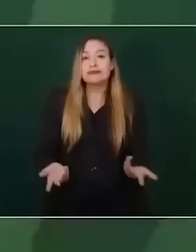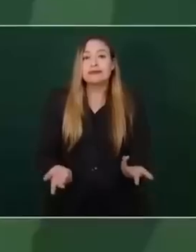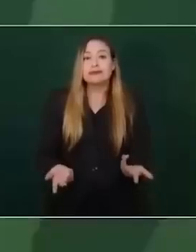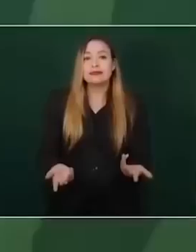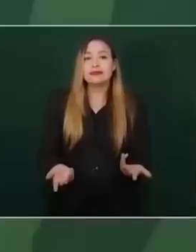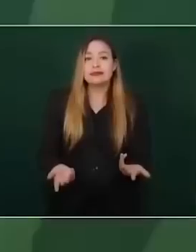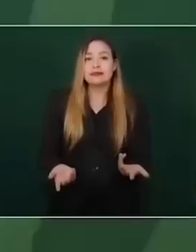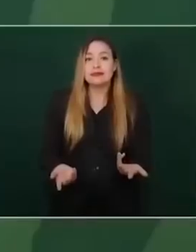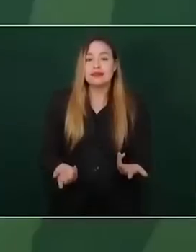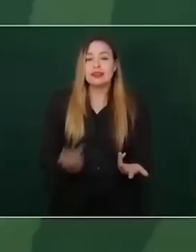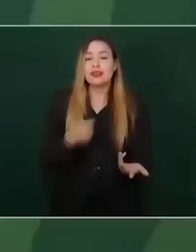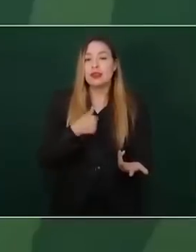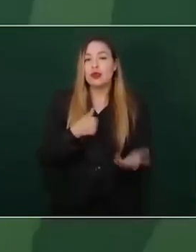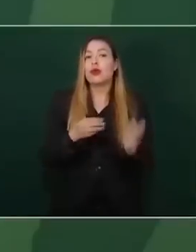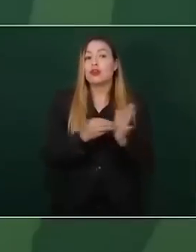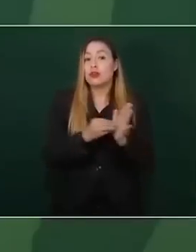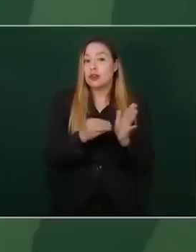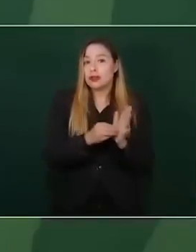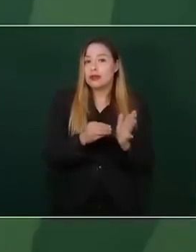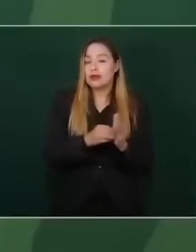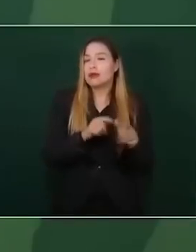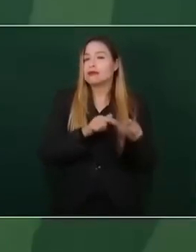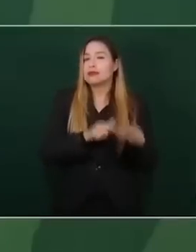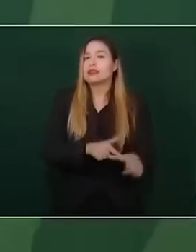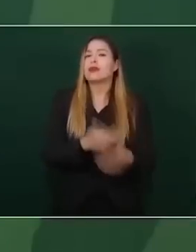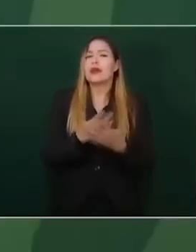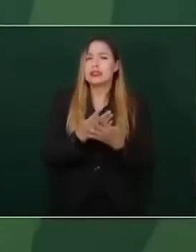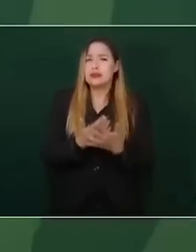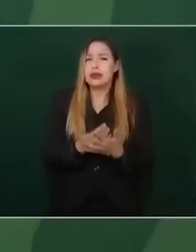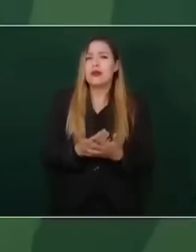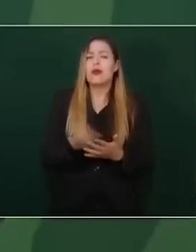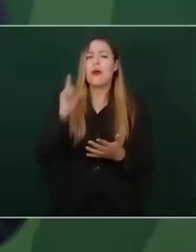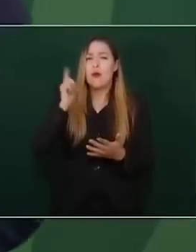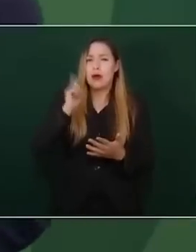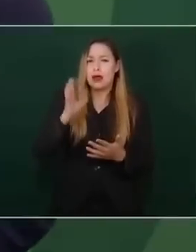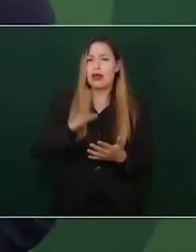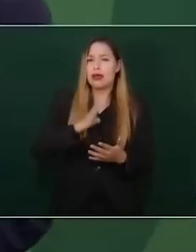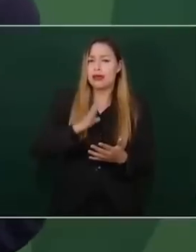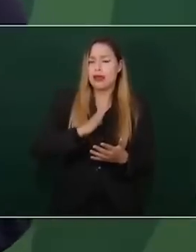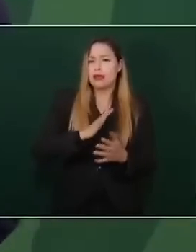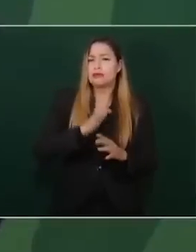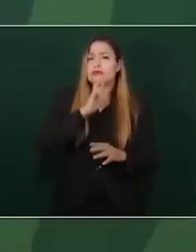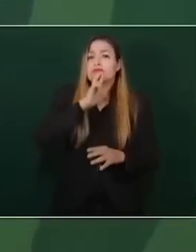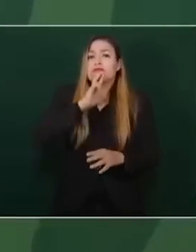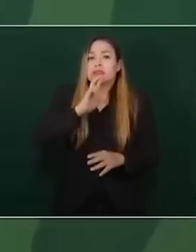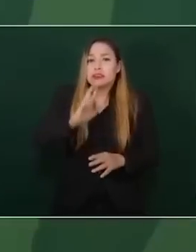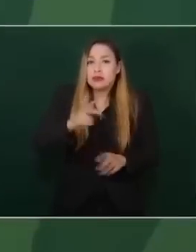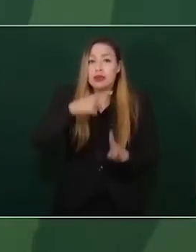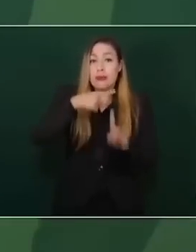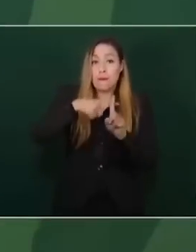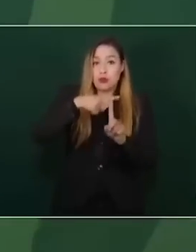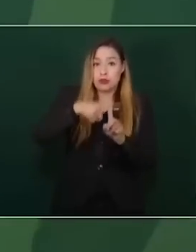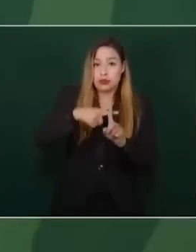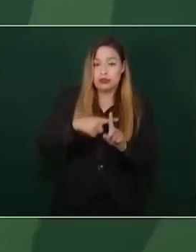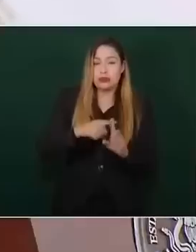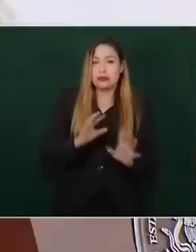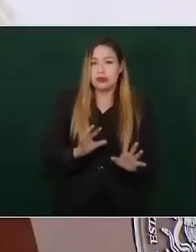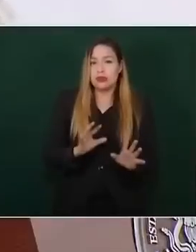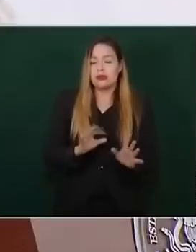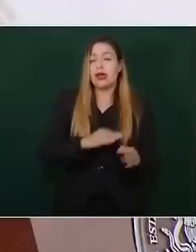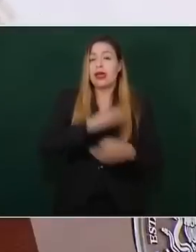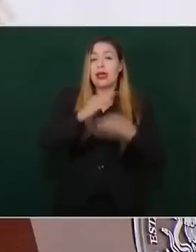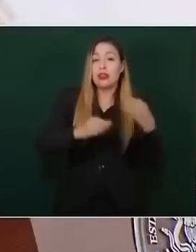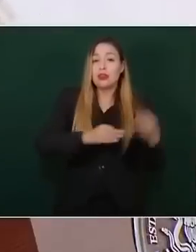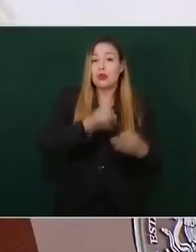de que Nicaragua, Cuba y Venezuela no fueran convocadas a la cumbre, y el presidente Andrés Manuel López Obrador condicionó su participación